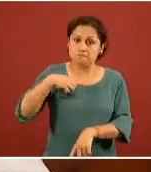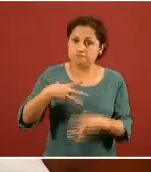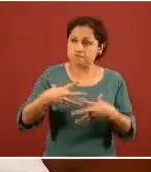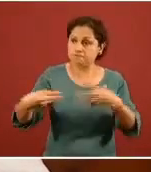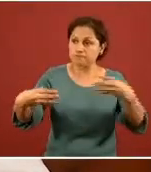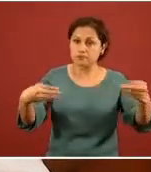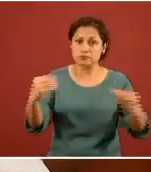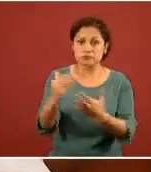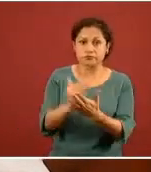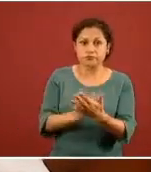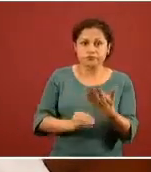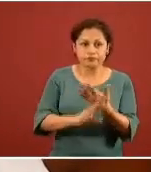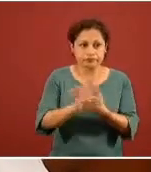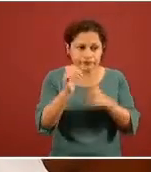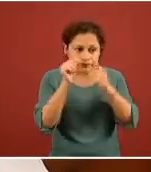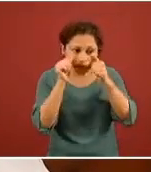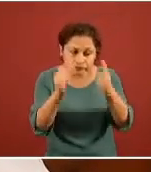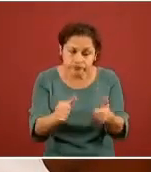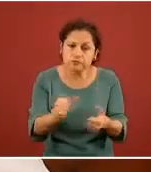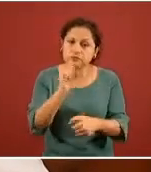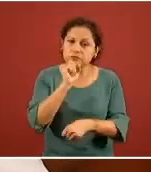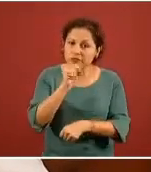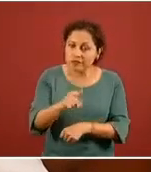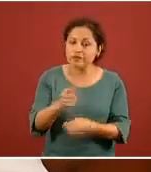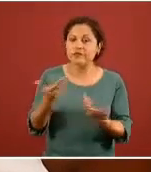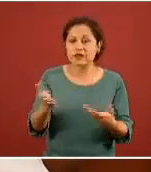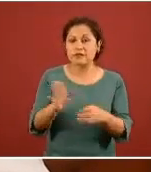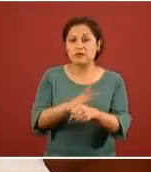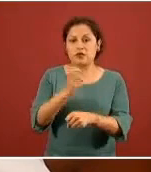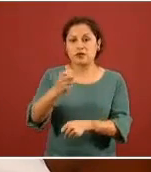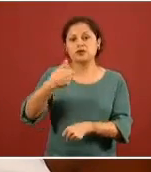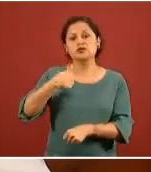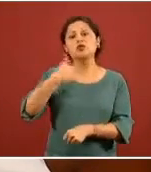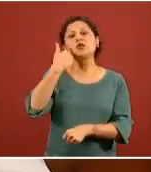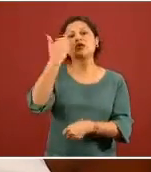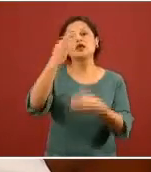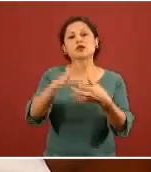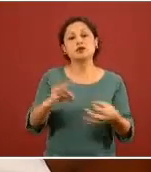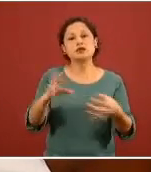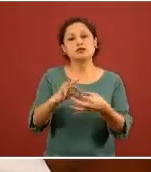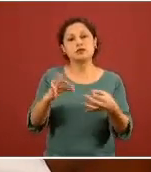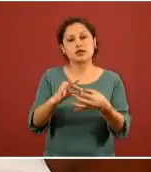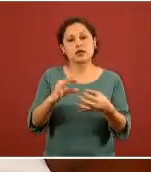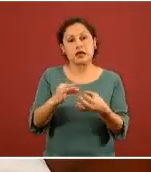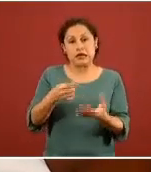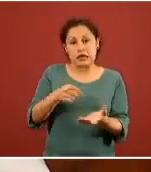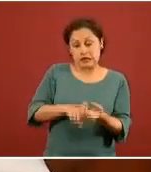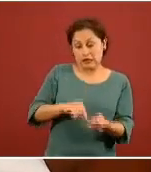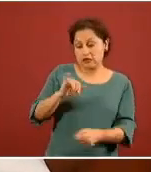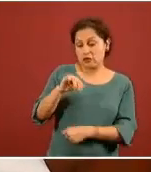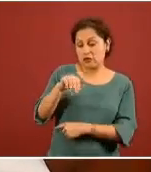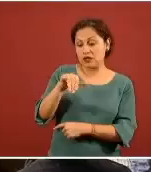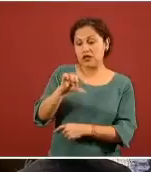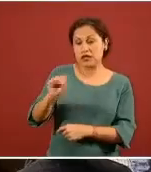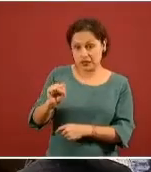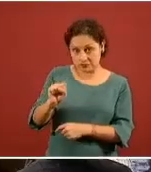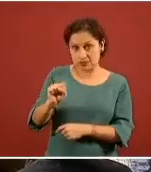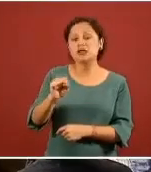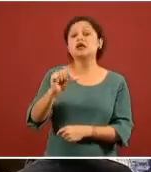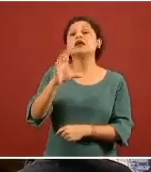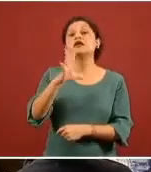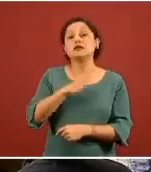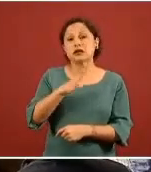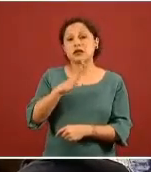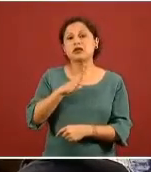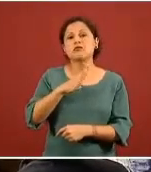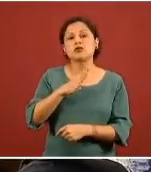me gustaría comentar sobre un bono que tenemos para aquellos trabajadores que van a estar en la primera línea,